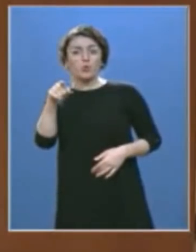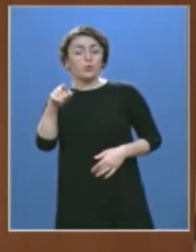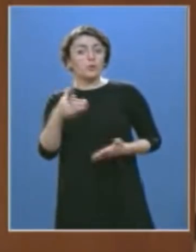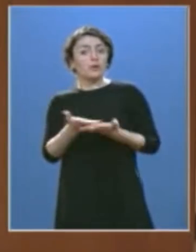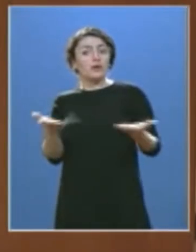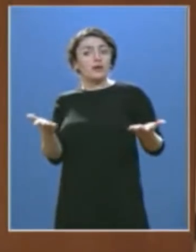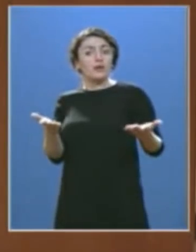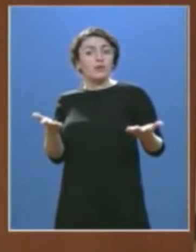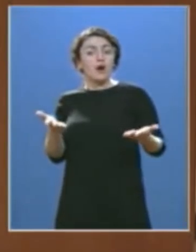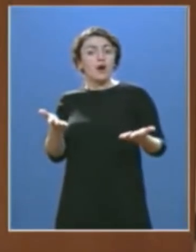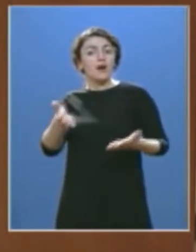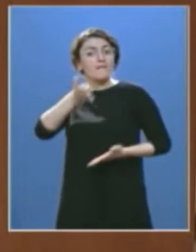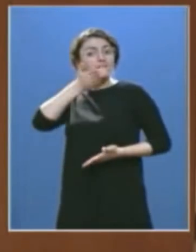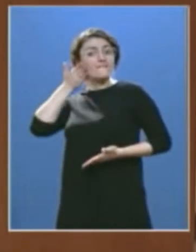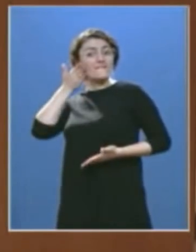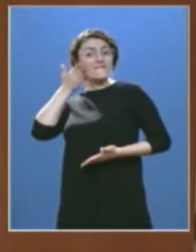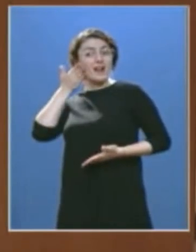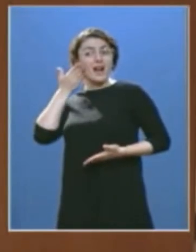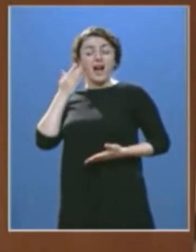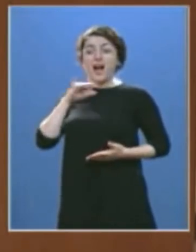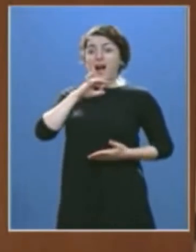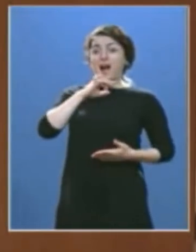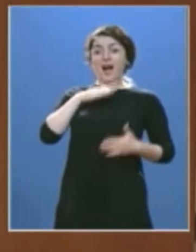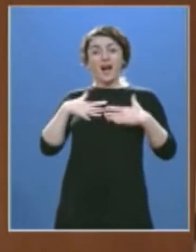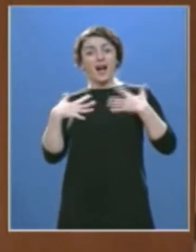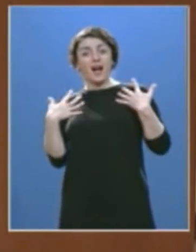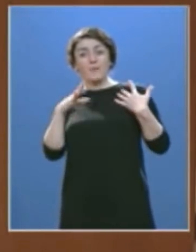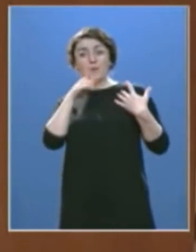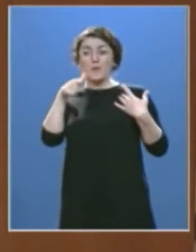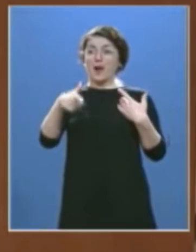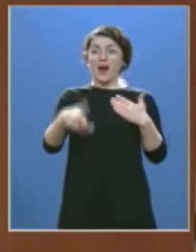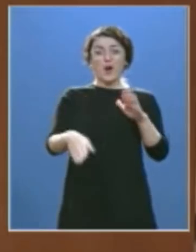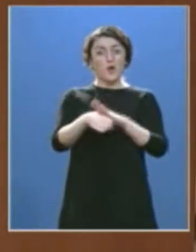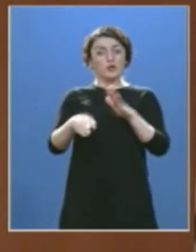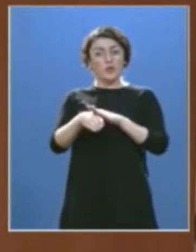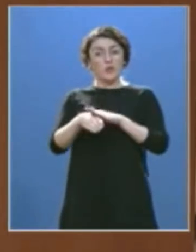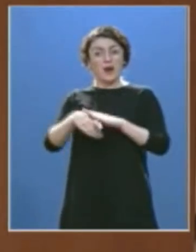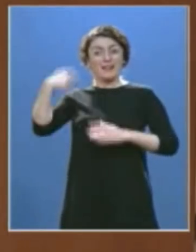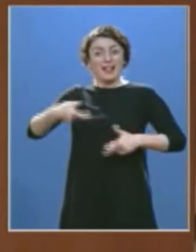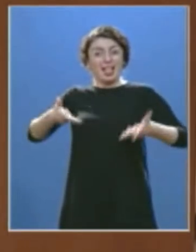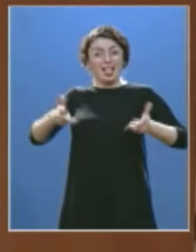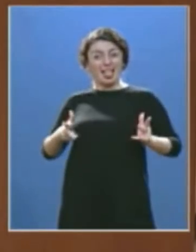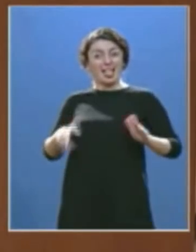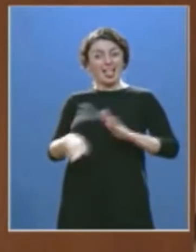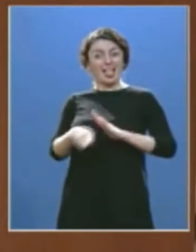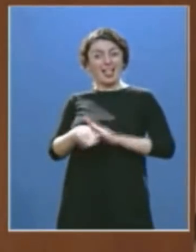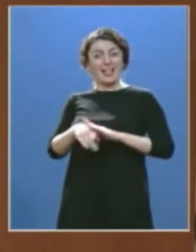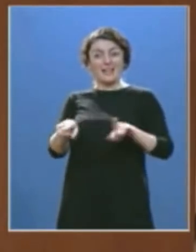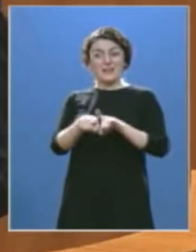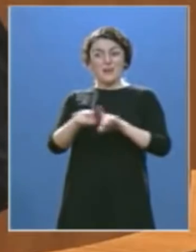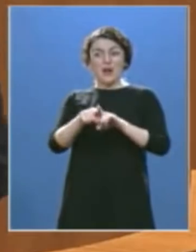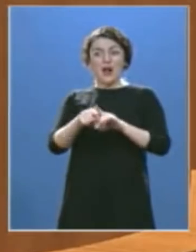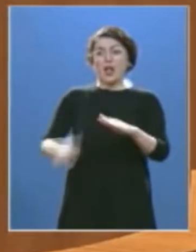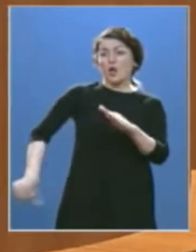enchido de satisfacción, rebosante de gozo porque vai mantener a súa poltrona e vai poder seguir tapando todos os hediondos casos de